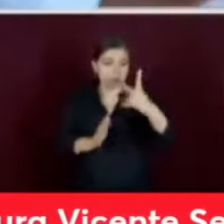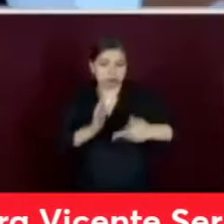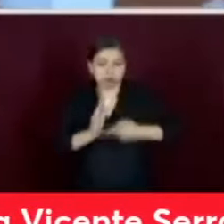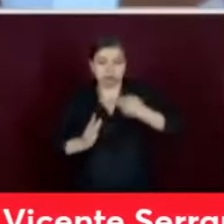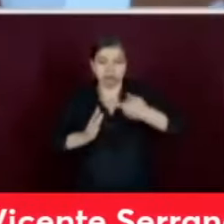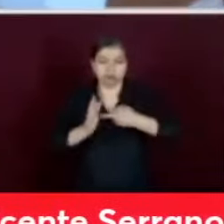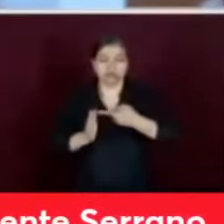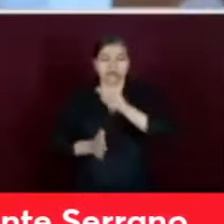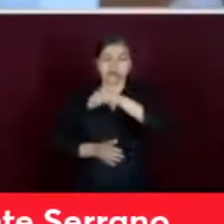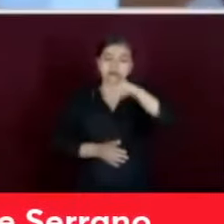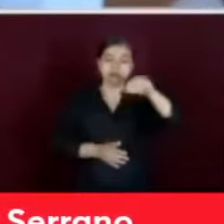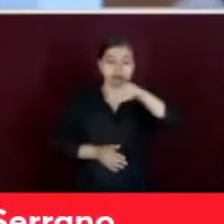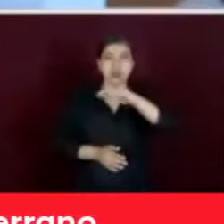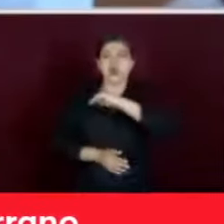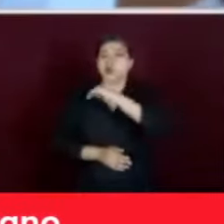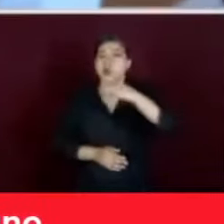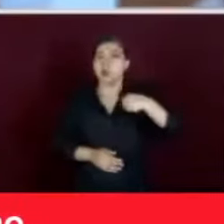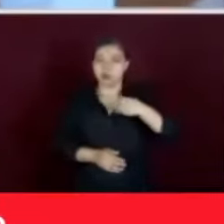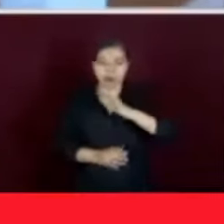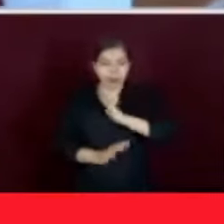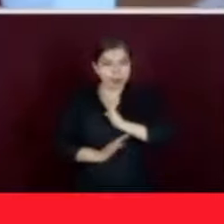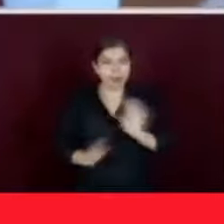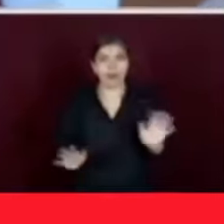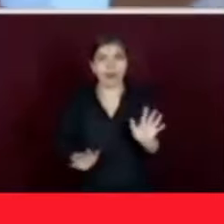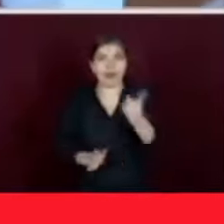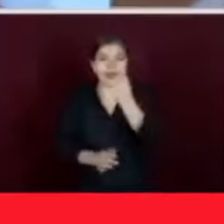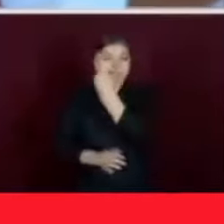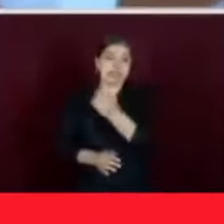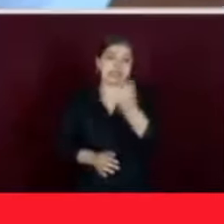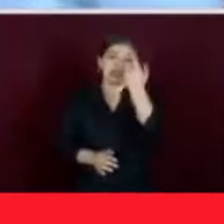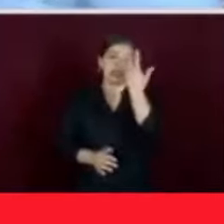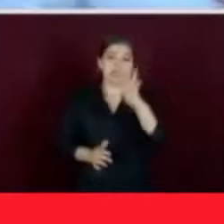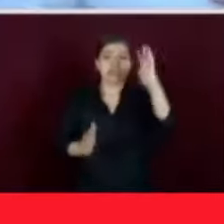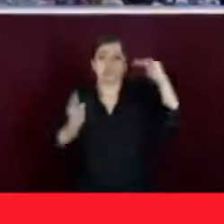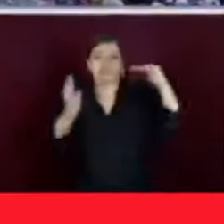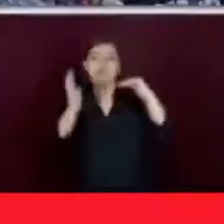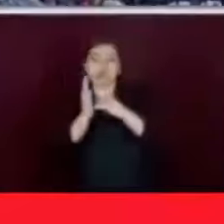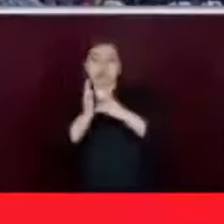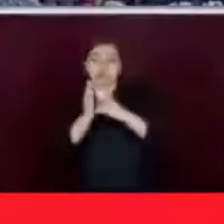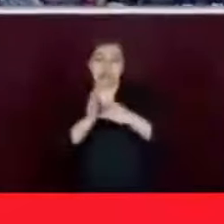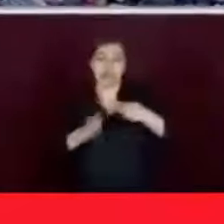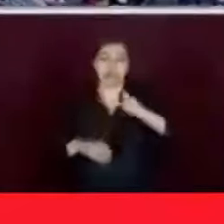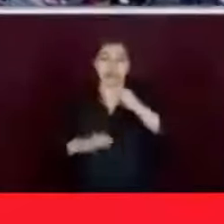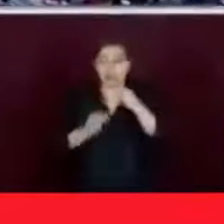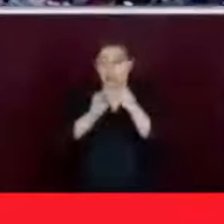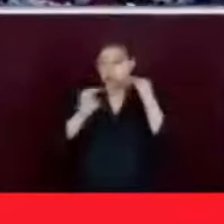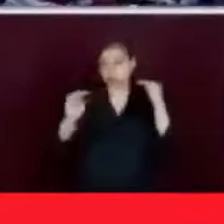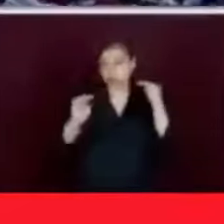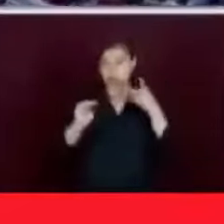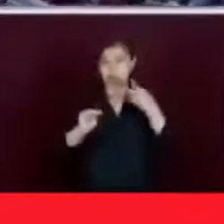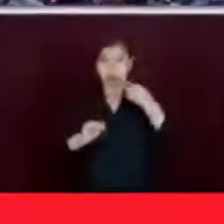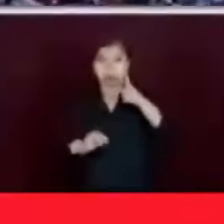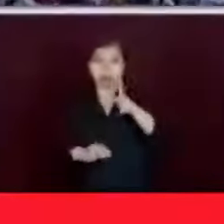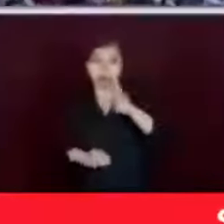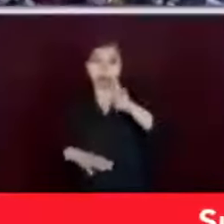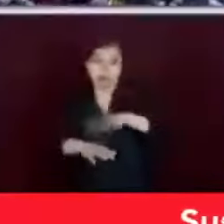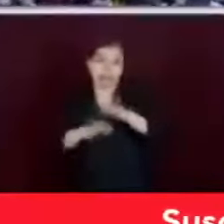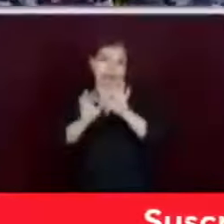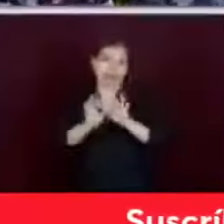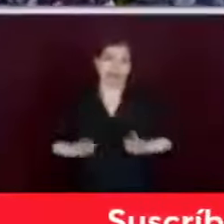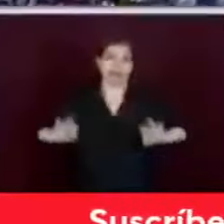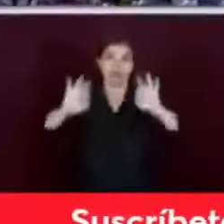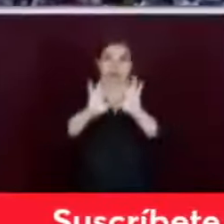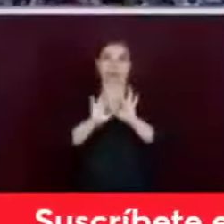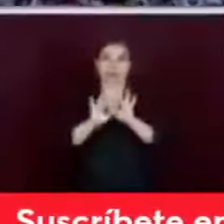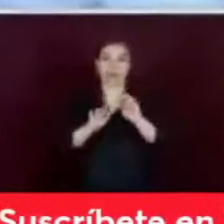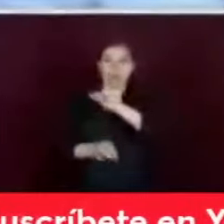y hemos recorrido 110 mil kilómetros, pero sobre todo